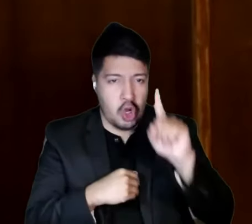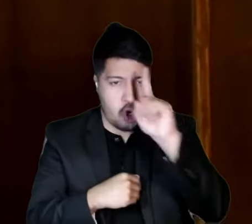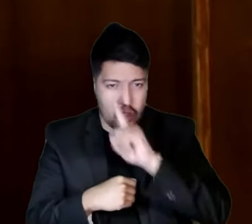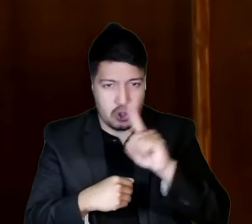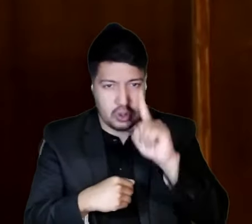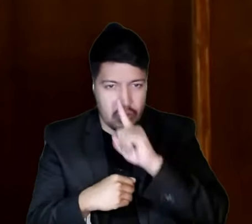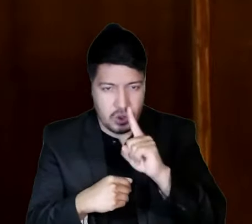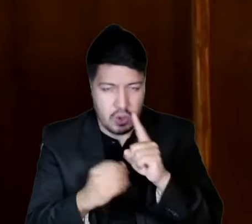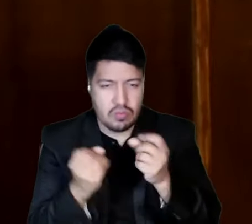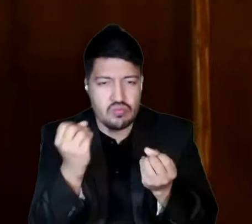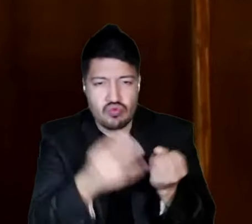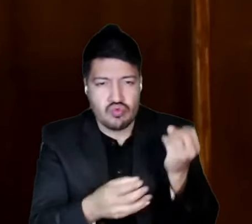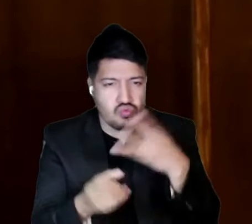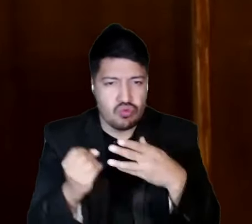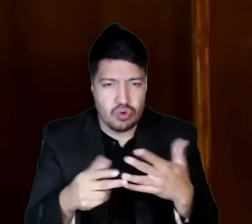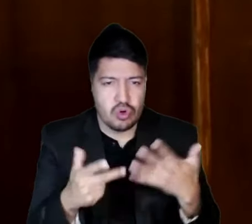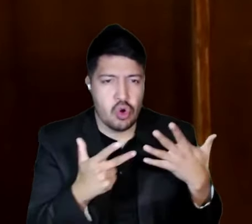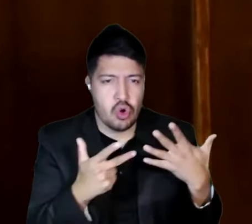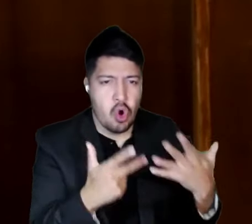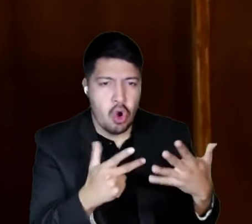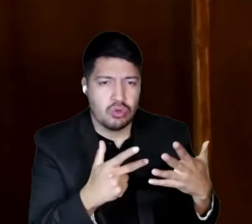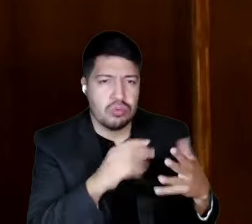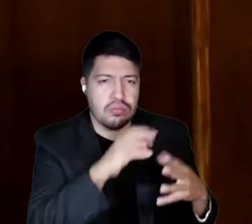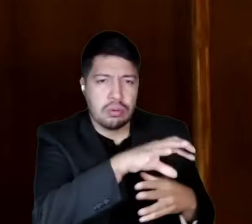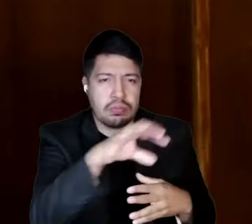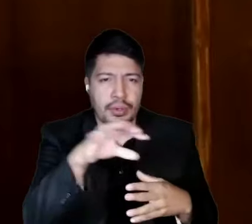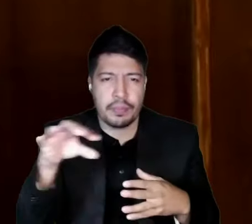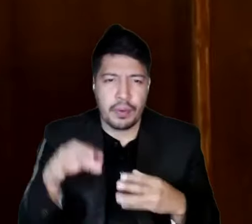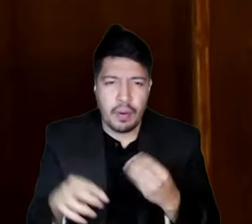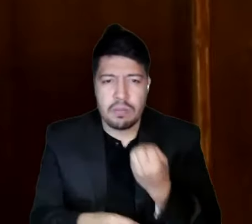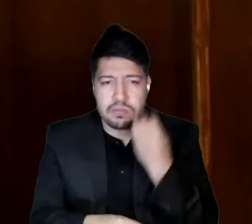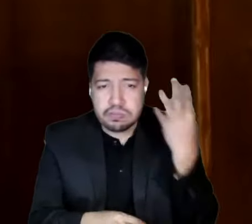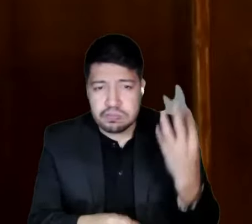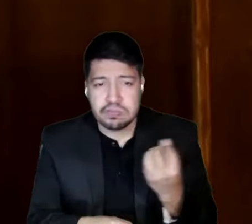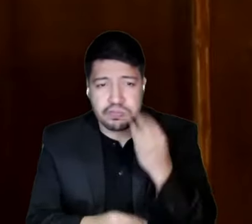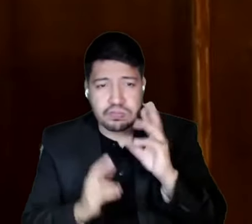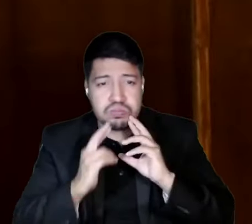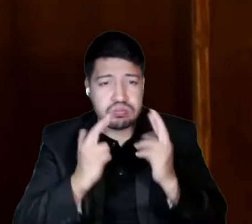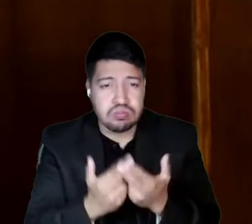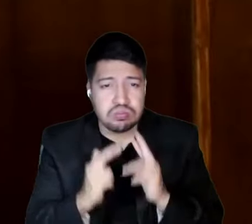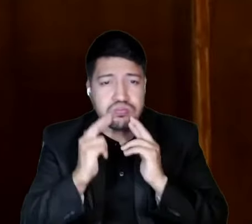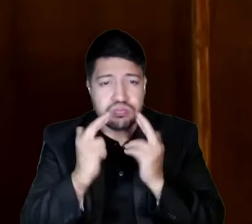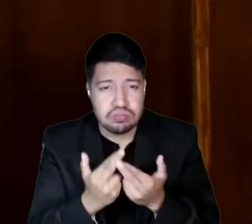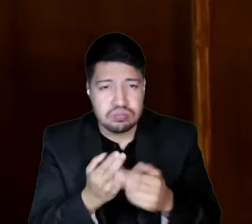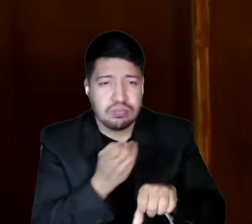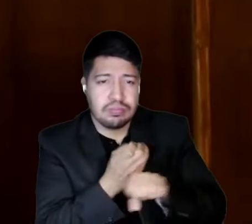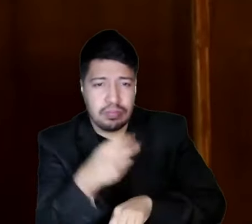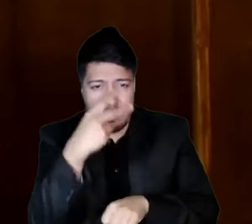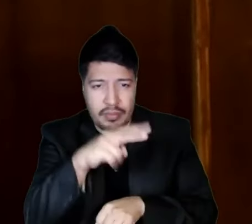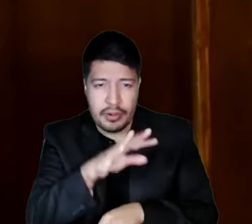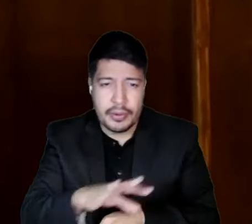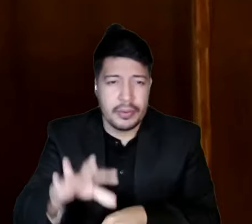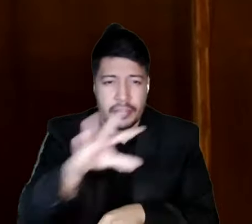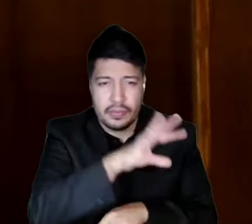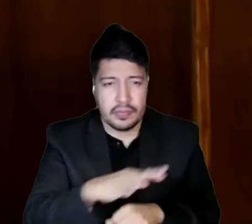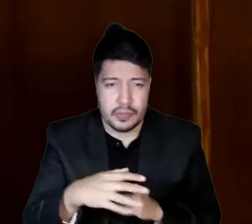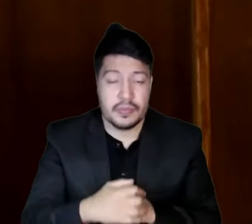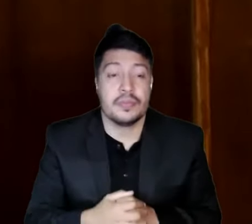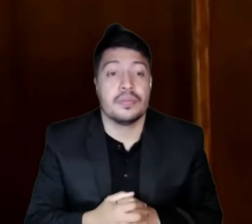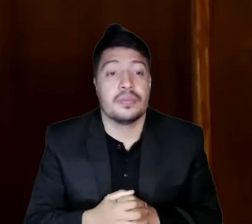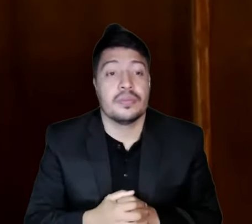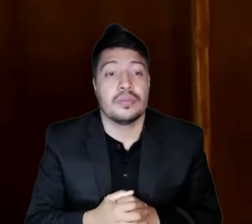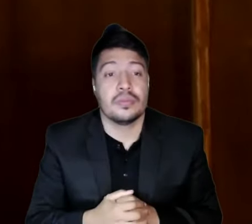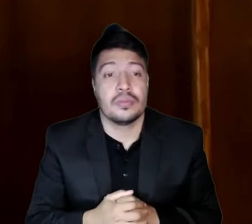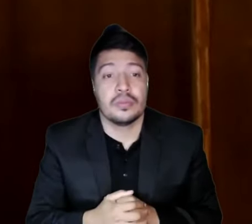foros en distintos lugares significativos del Estado de México losos foros celebrados